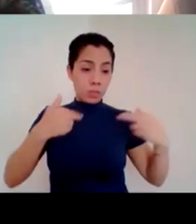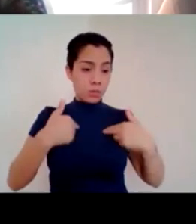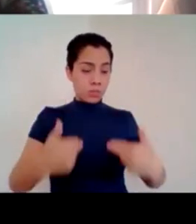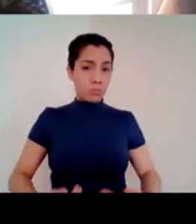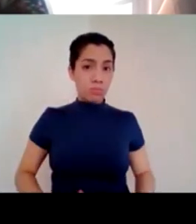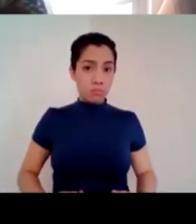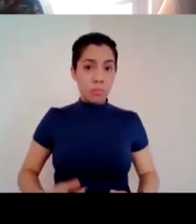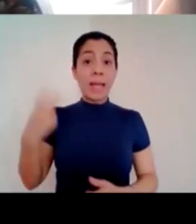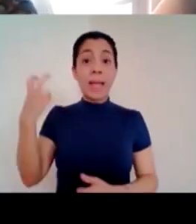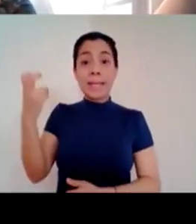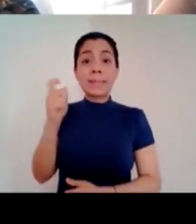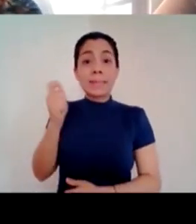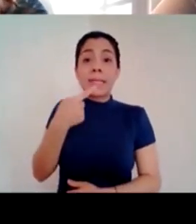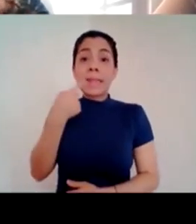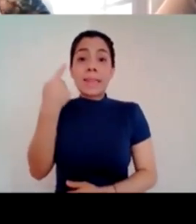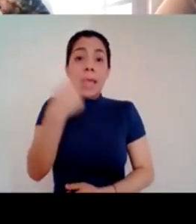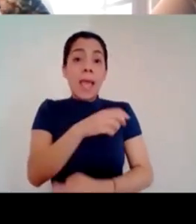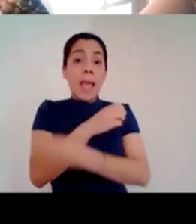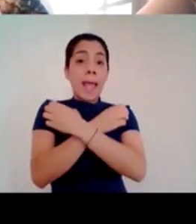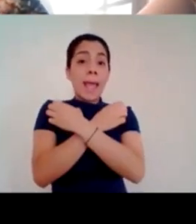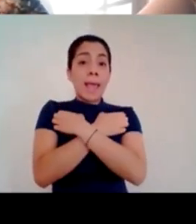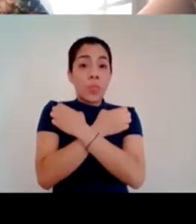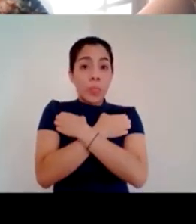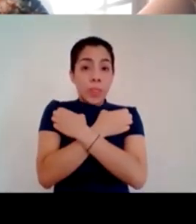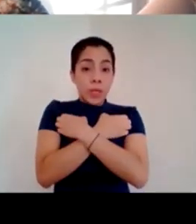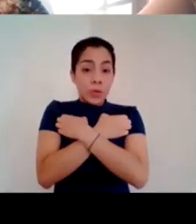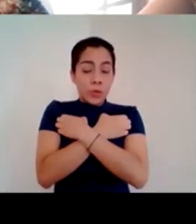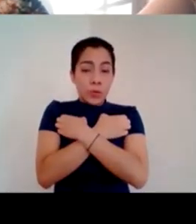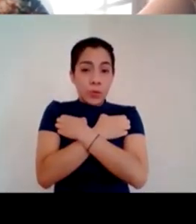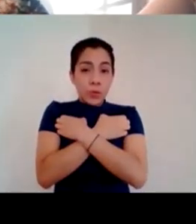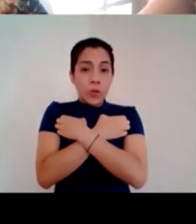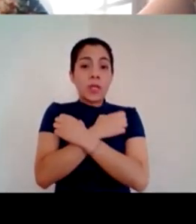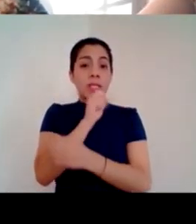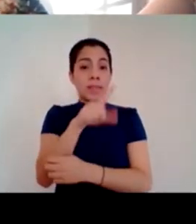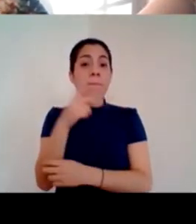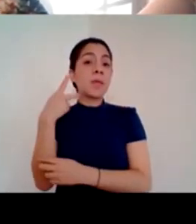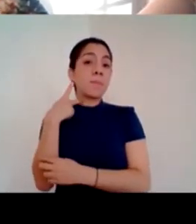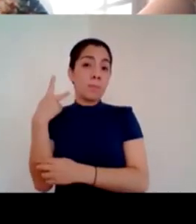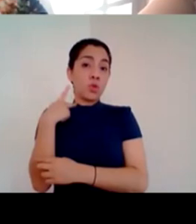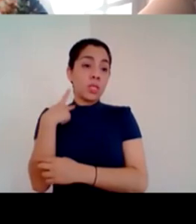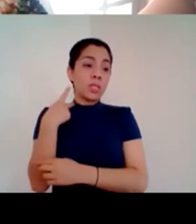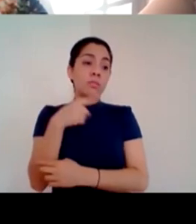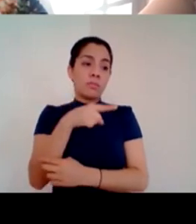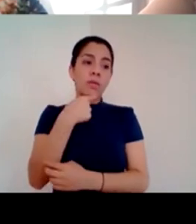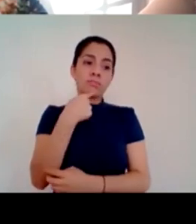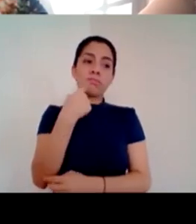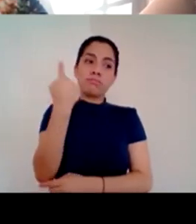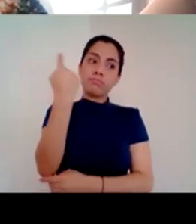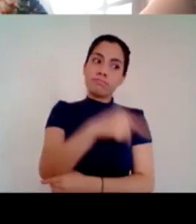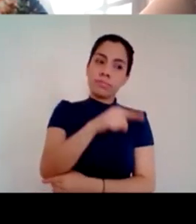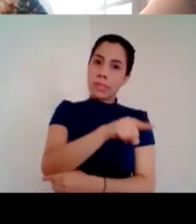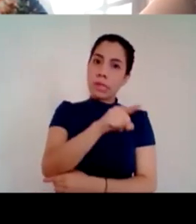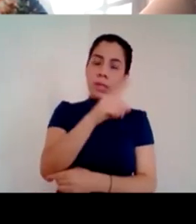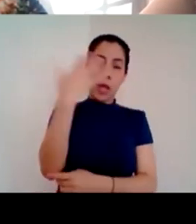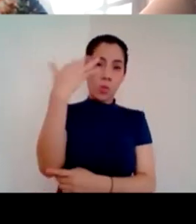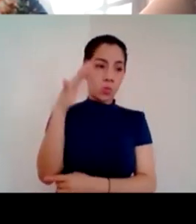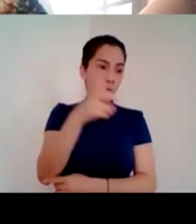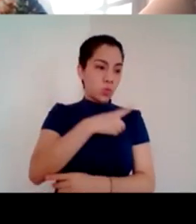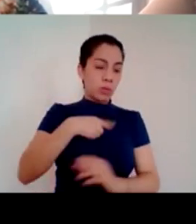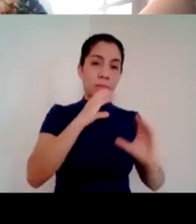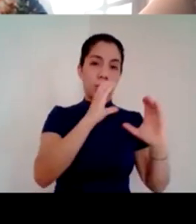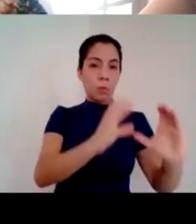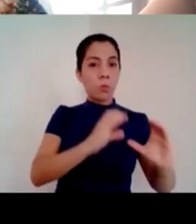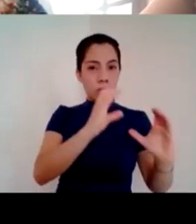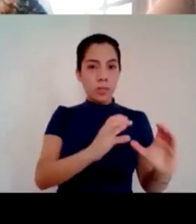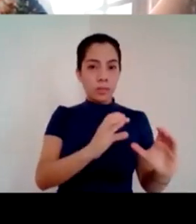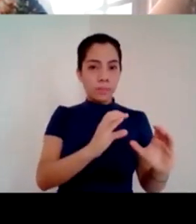ético y político ético porque de alguna manera ¿quién es el otro